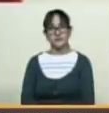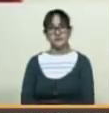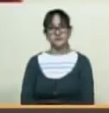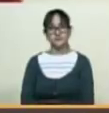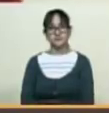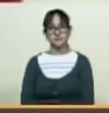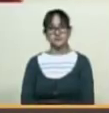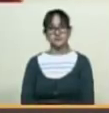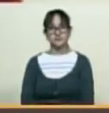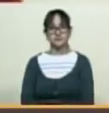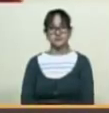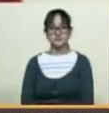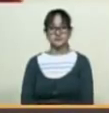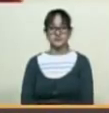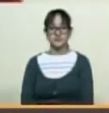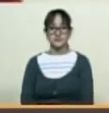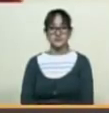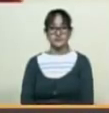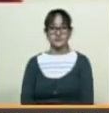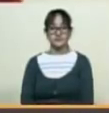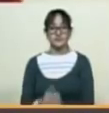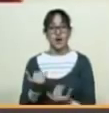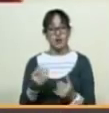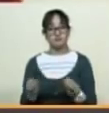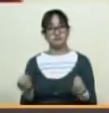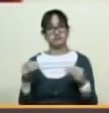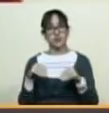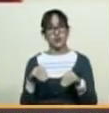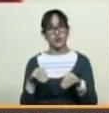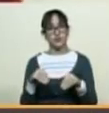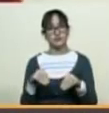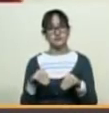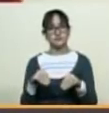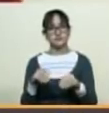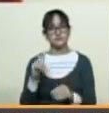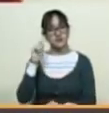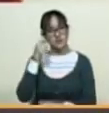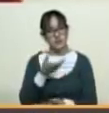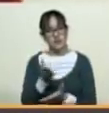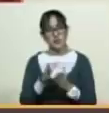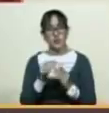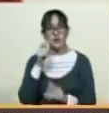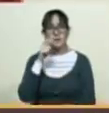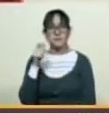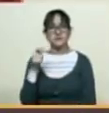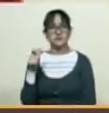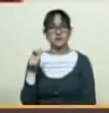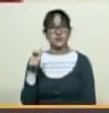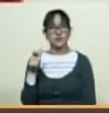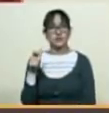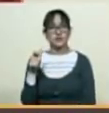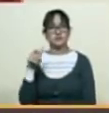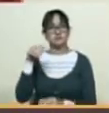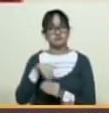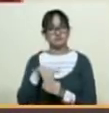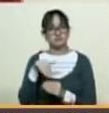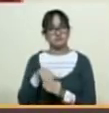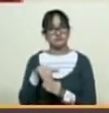Ahora, queremos también, además acordamos, recordarles a la población en general, a los candidatos, a las